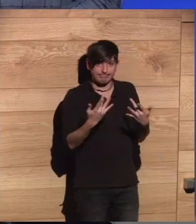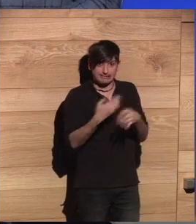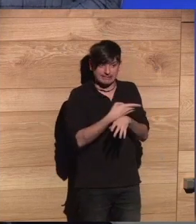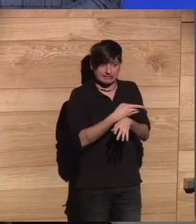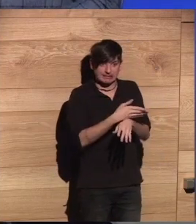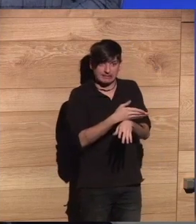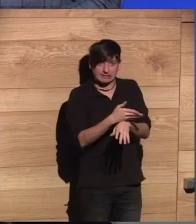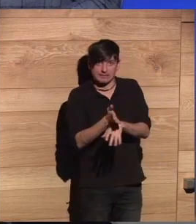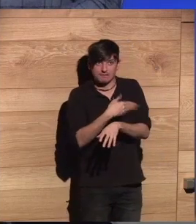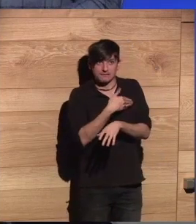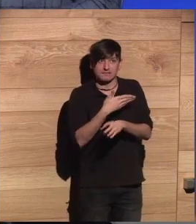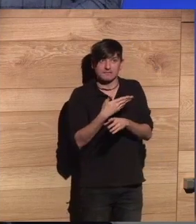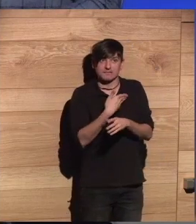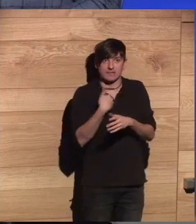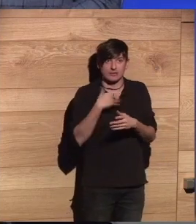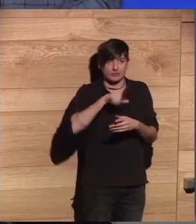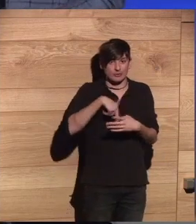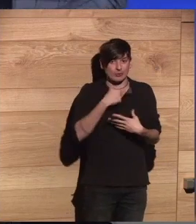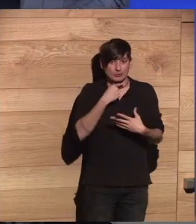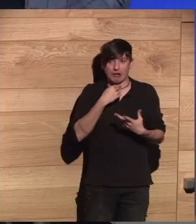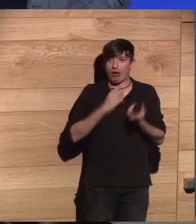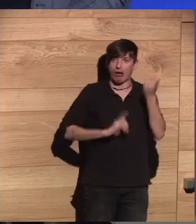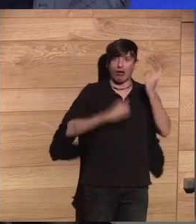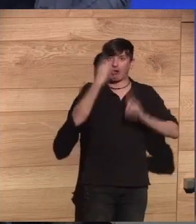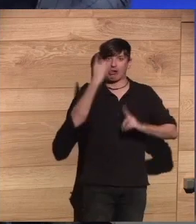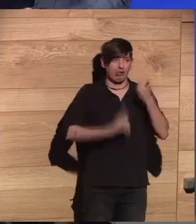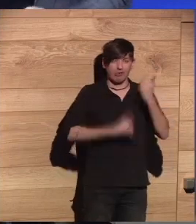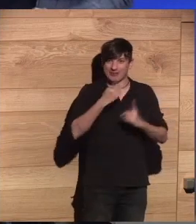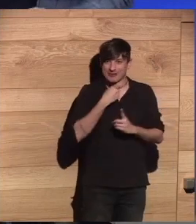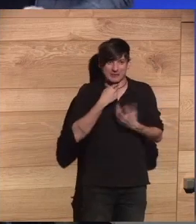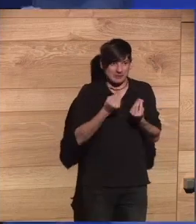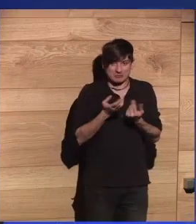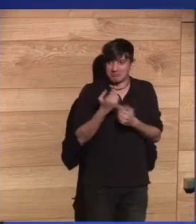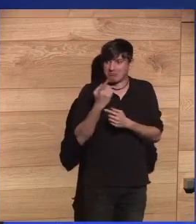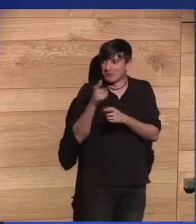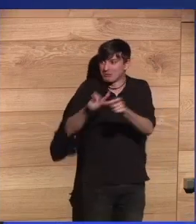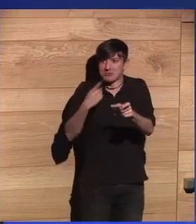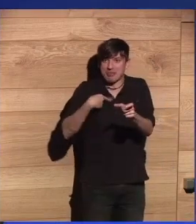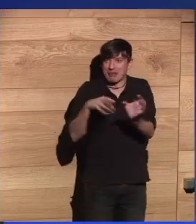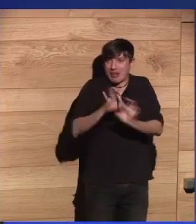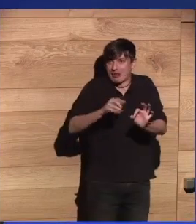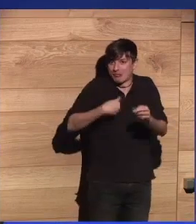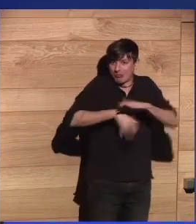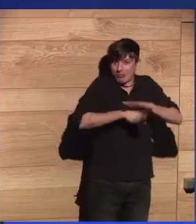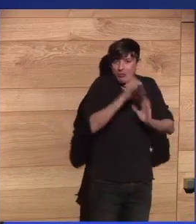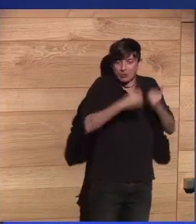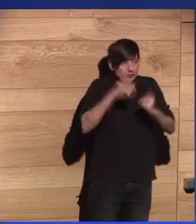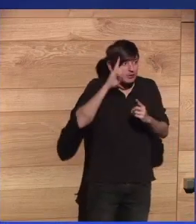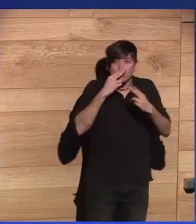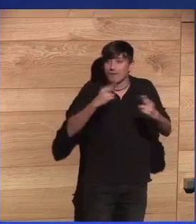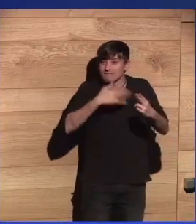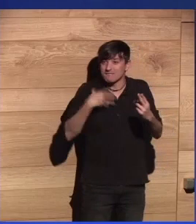sí, también queríamos. Nos gusta mucho hablar, entonces si no nadie nos dice nada, nosotros seguimos hablando. No sé si el público quería hacer